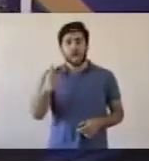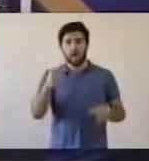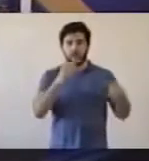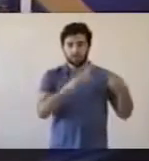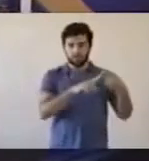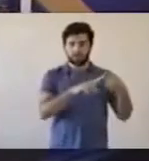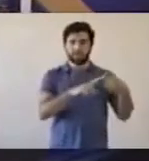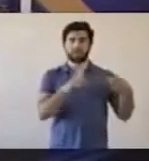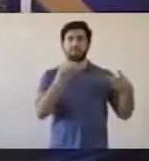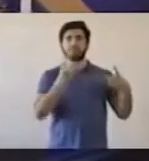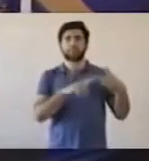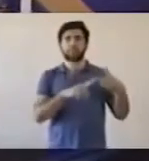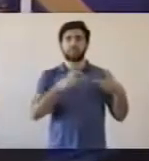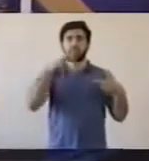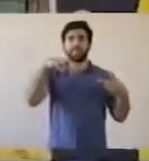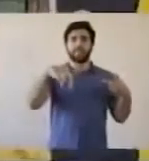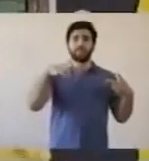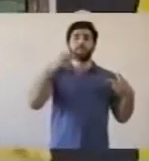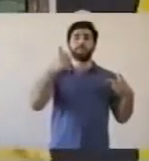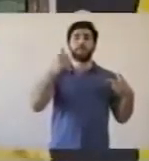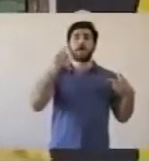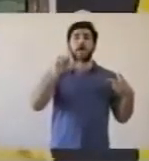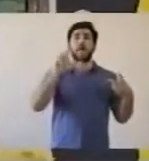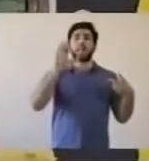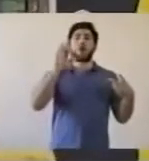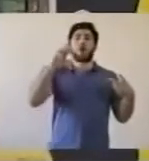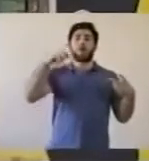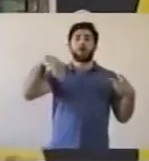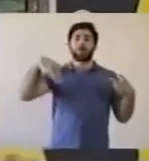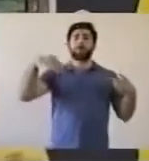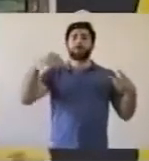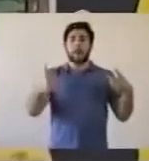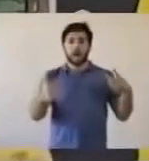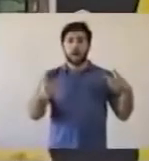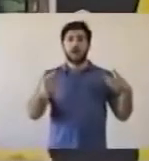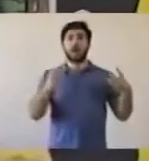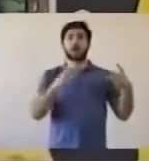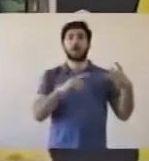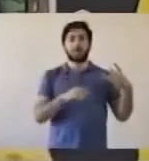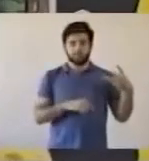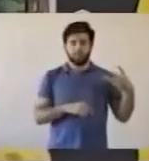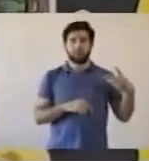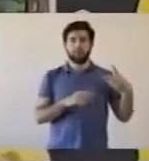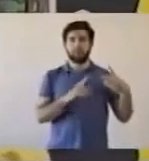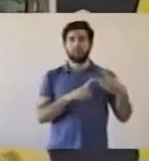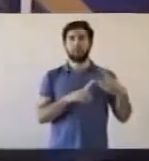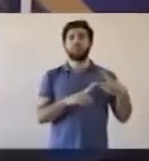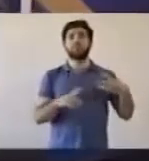¿ya sabes cuál es la correcta y cuál es la que no corresponde?